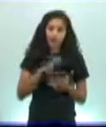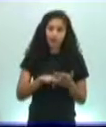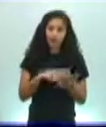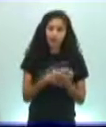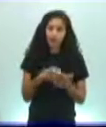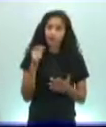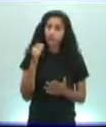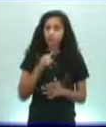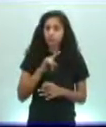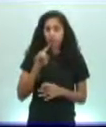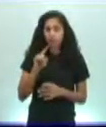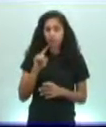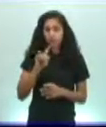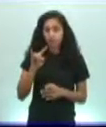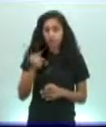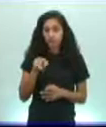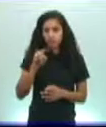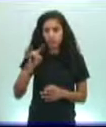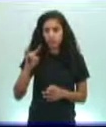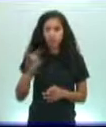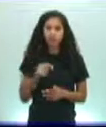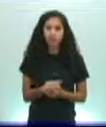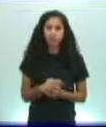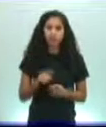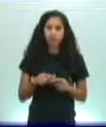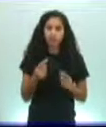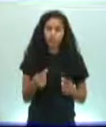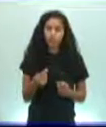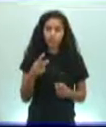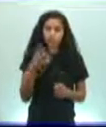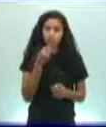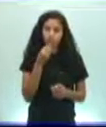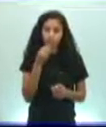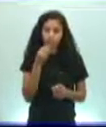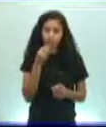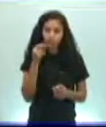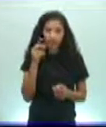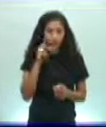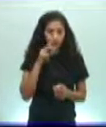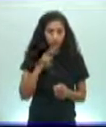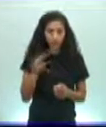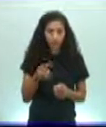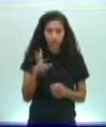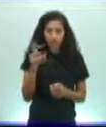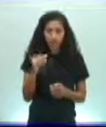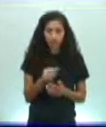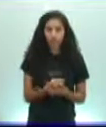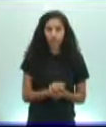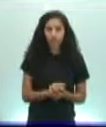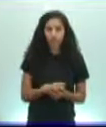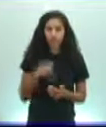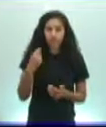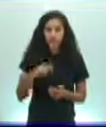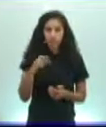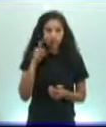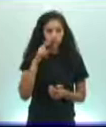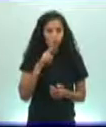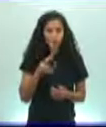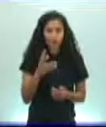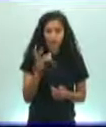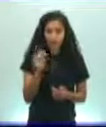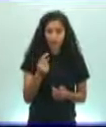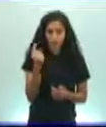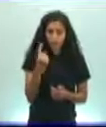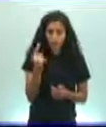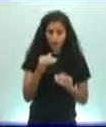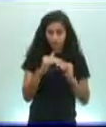termina en 9,99. Pues para encontrar 5,24 debemos buscar en la primera columna